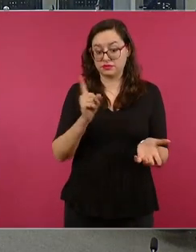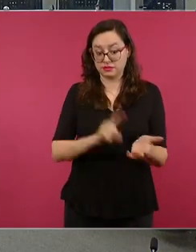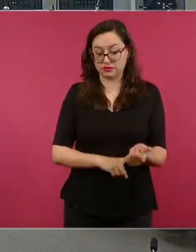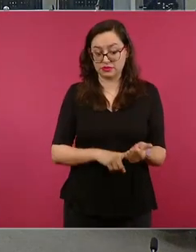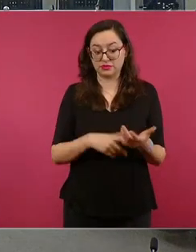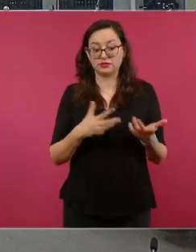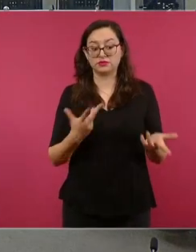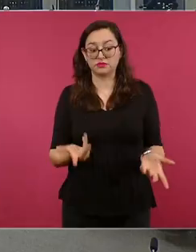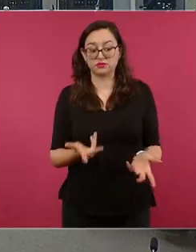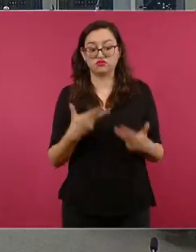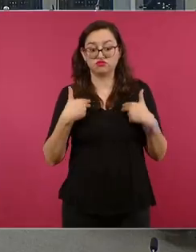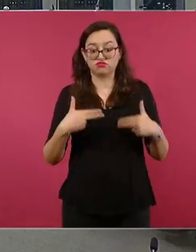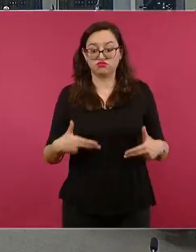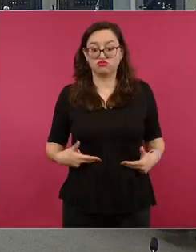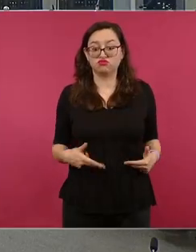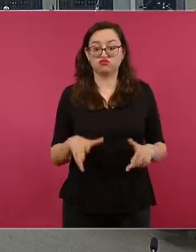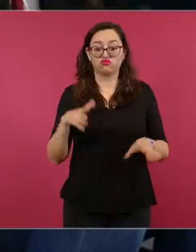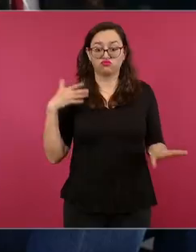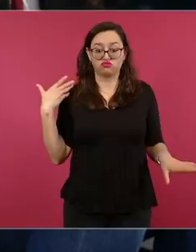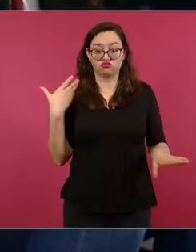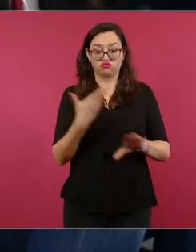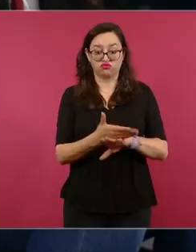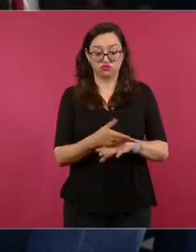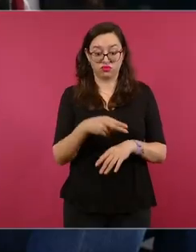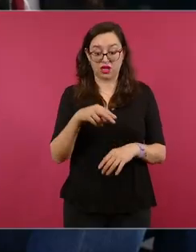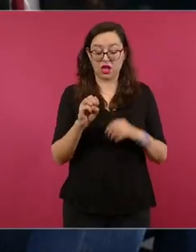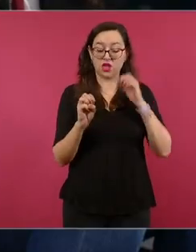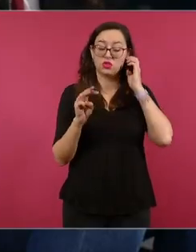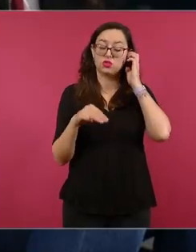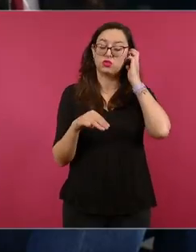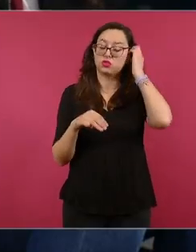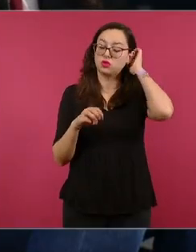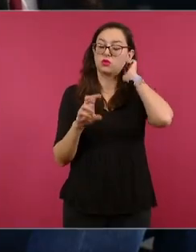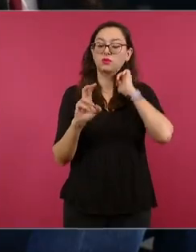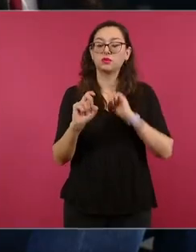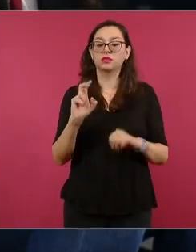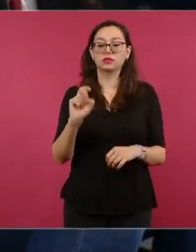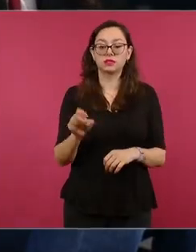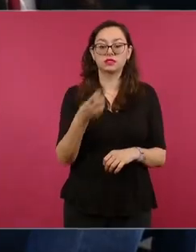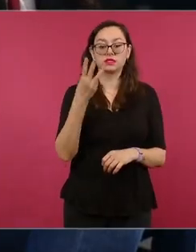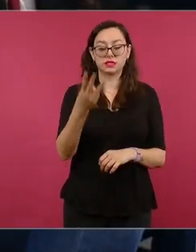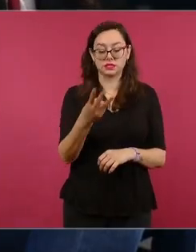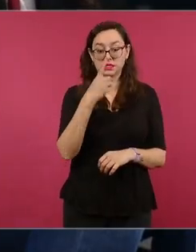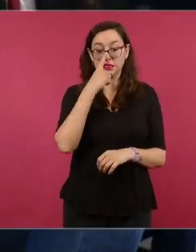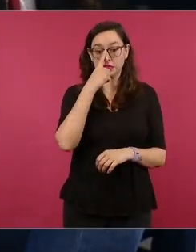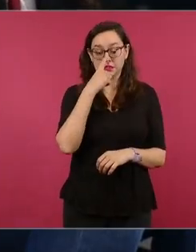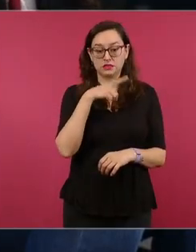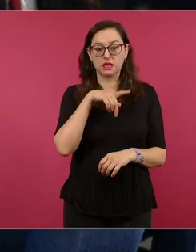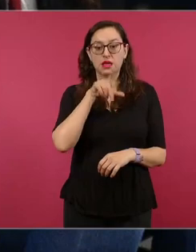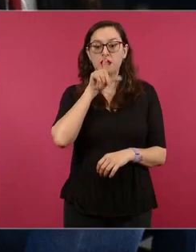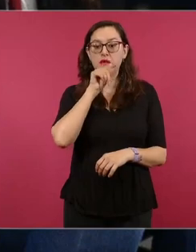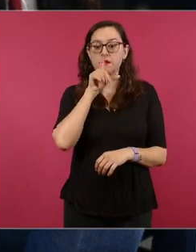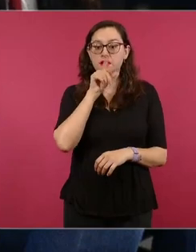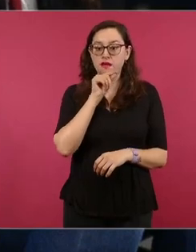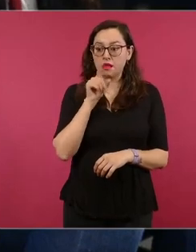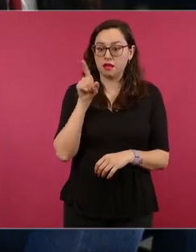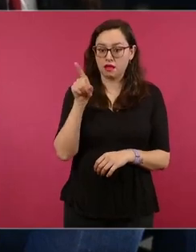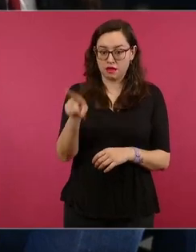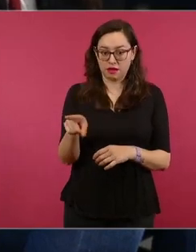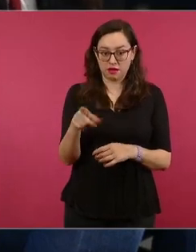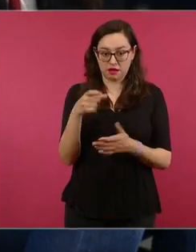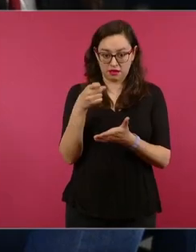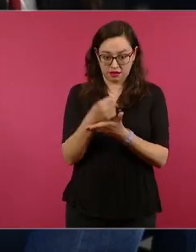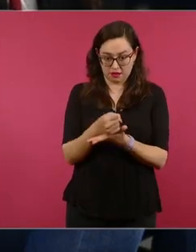humano en conformidad con la NOM 33 correspondiente, tanto en el caso del ave sacrificada fuera de su